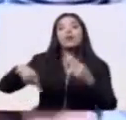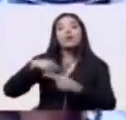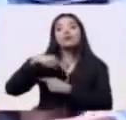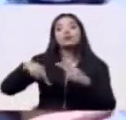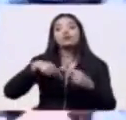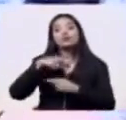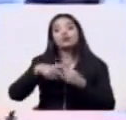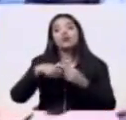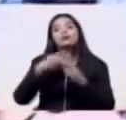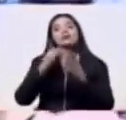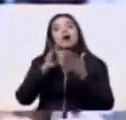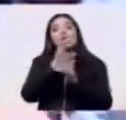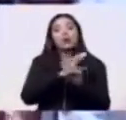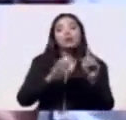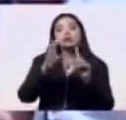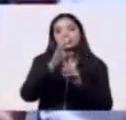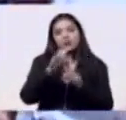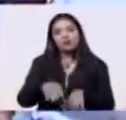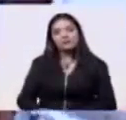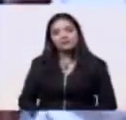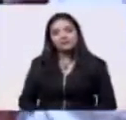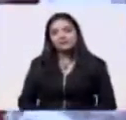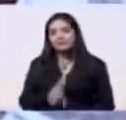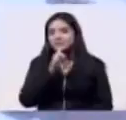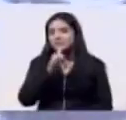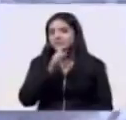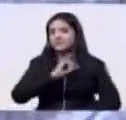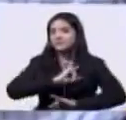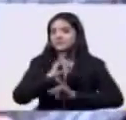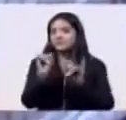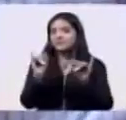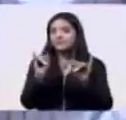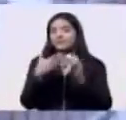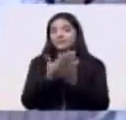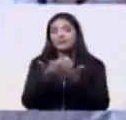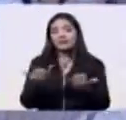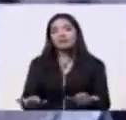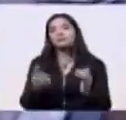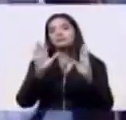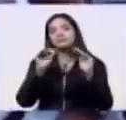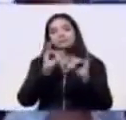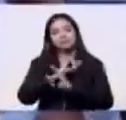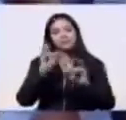es cultural o no lo es. Es la información, es el aporte informativo de esta hora y con ella despido este contacto. Adelante. Sí.